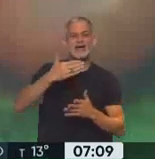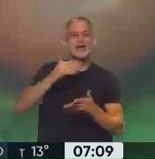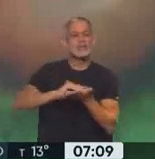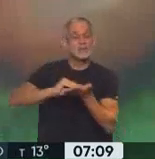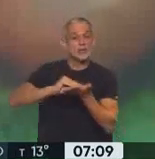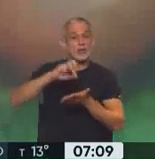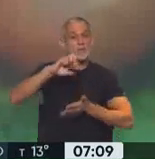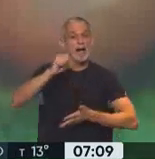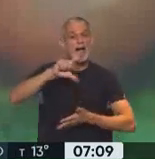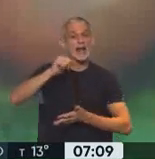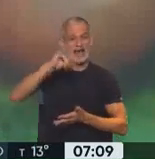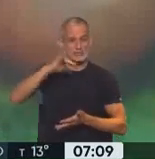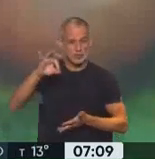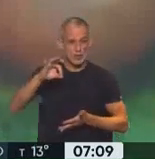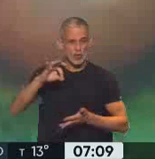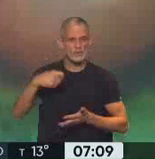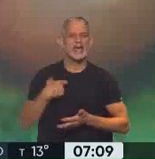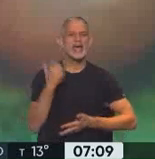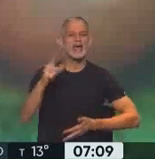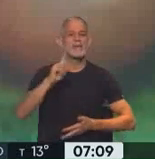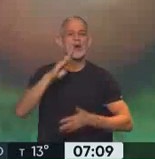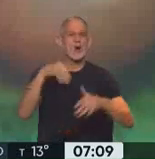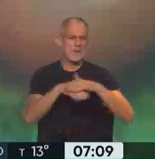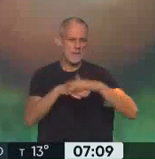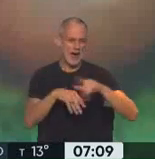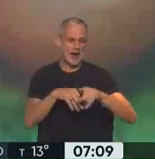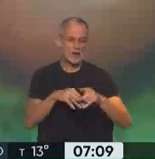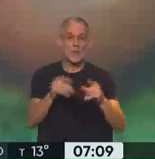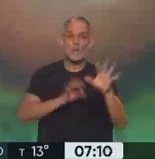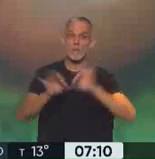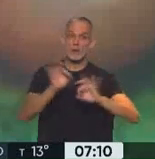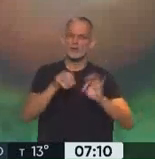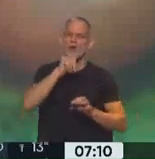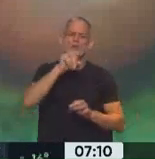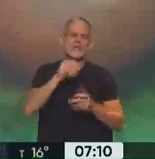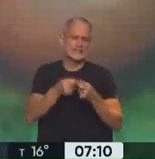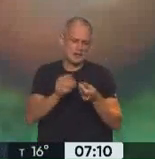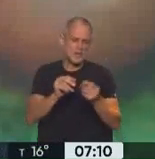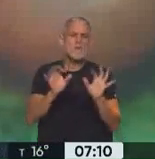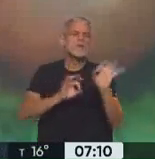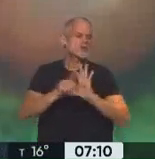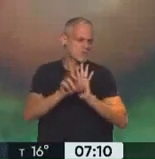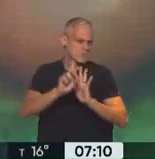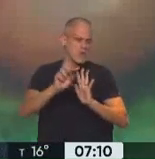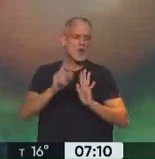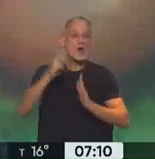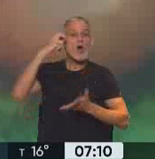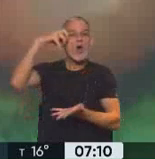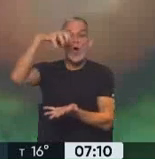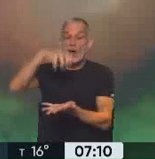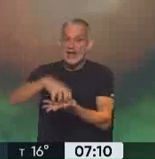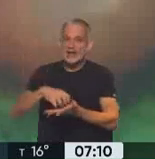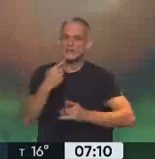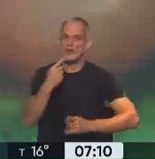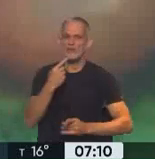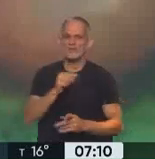de la bancaria ponía en su cuenta de Twitter un proyecto que ni siquiera era un proyecto de ley. Era el Congreso diciéndole